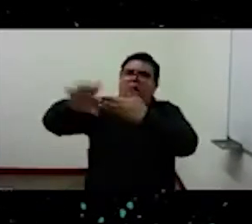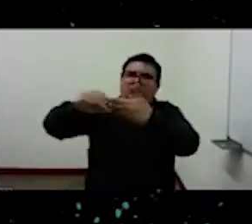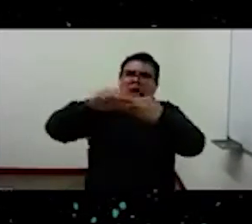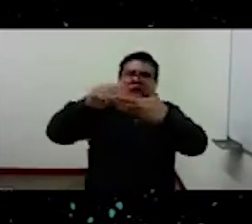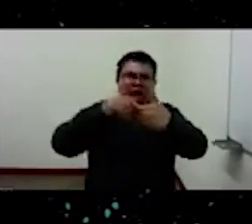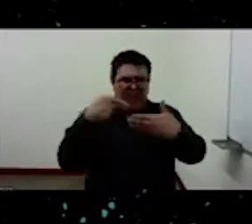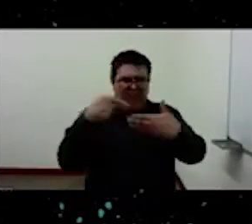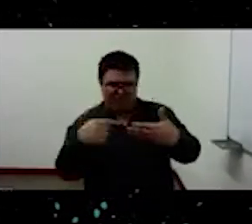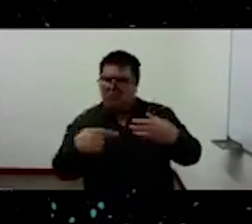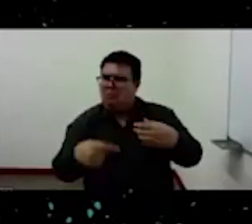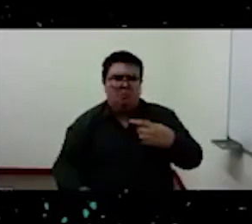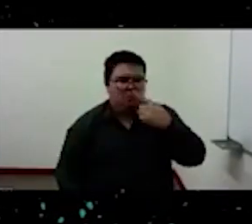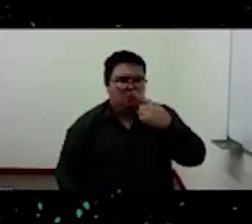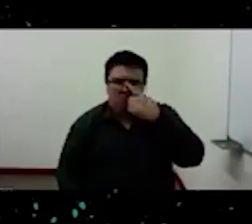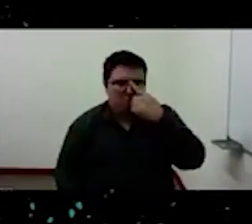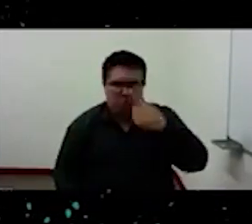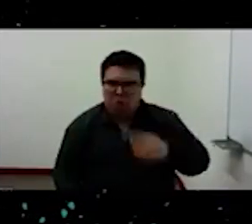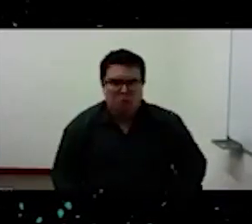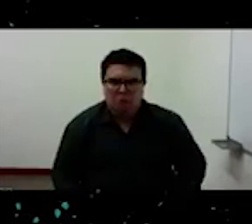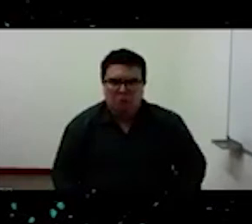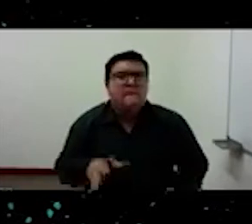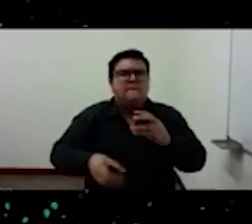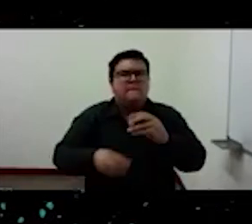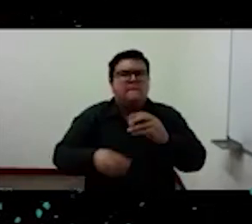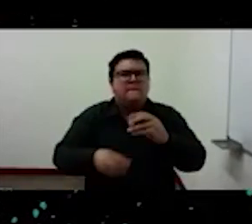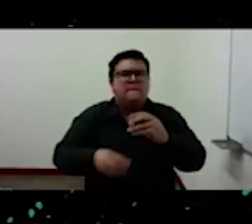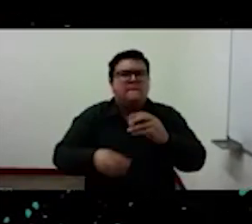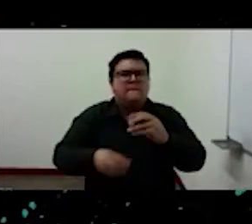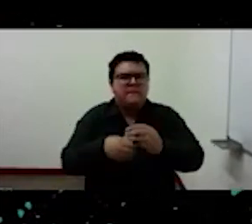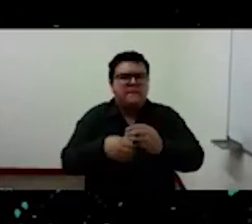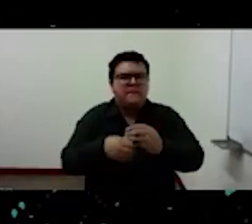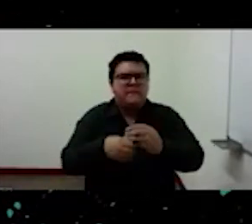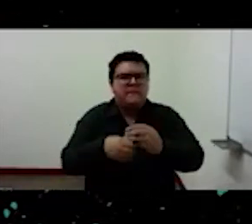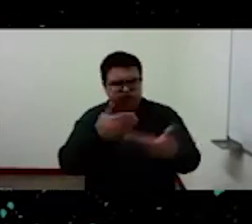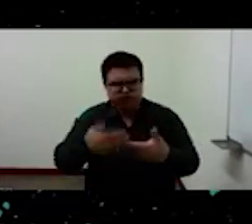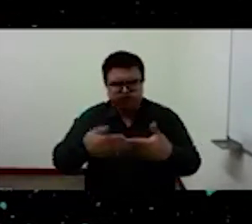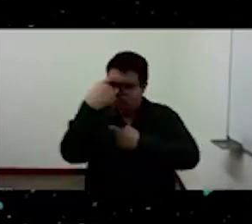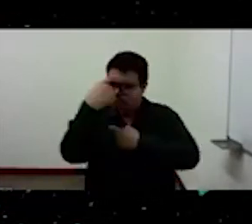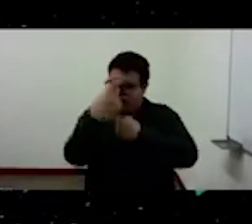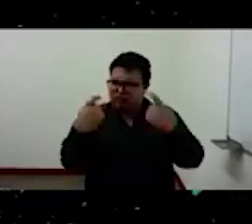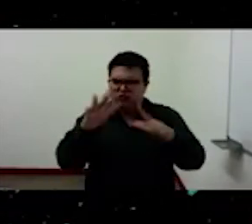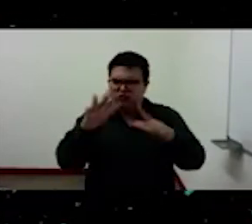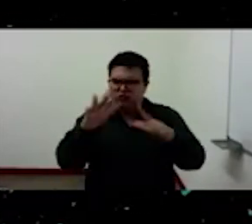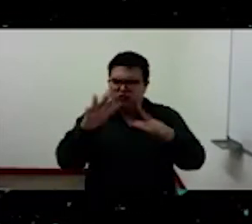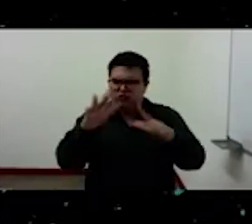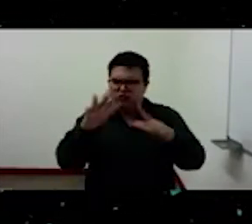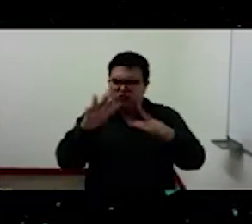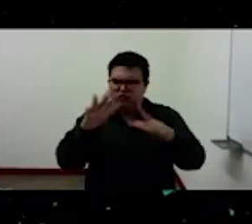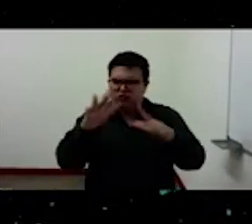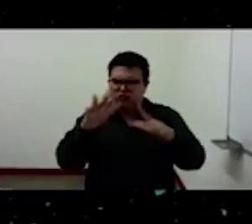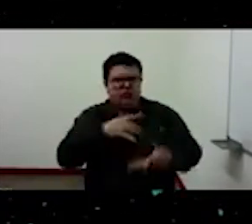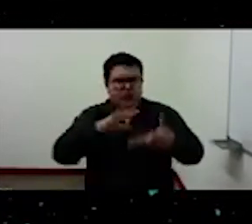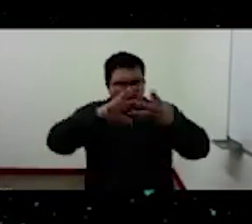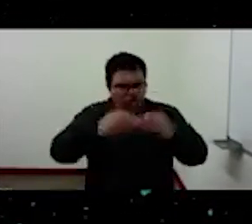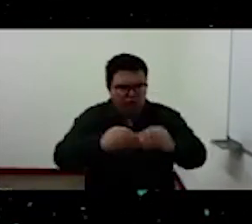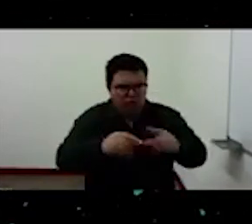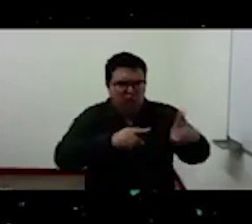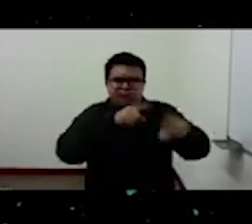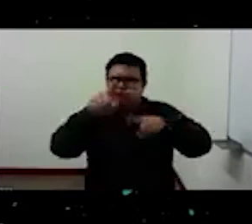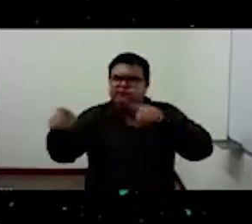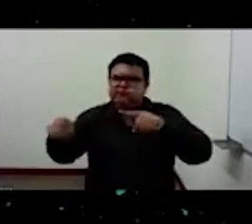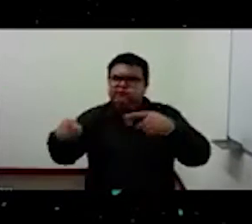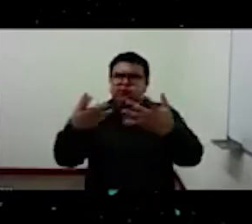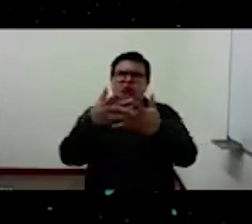apariencia. Y en el proceso de antes de pintar, ya ponen en movimiento un germen, el molde